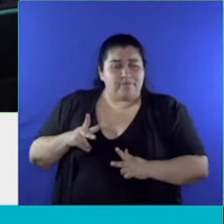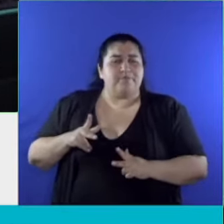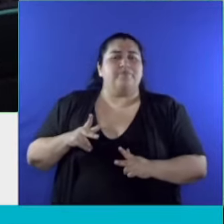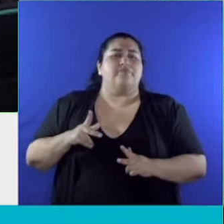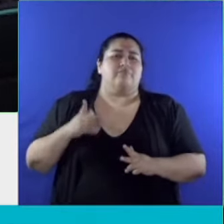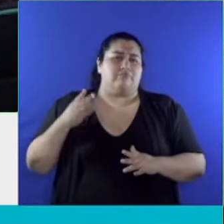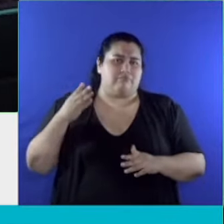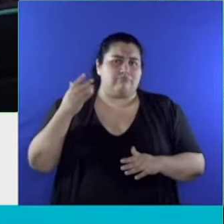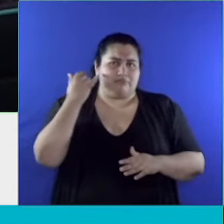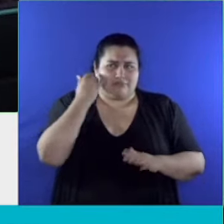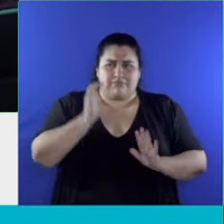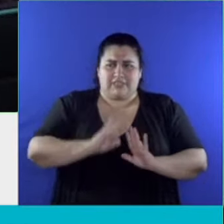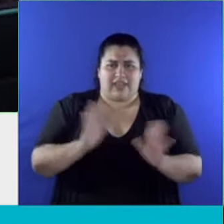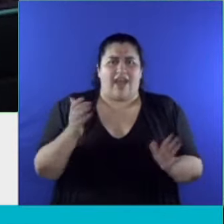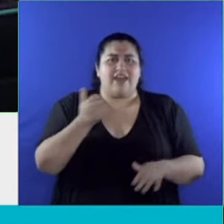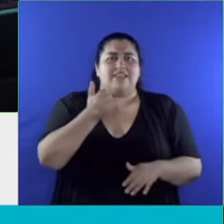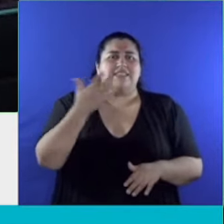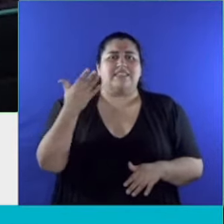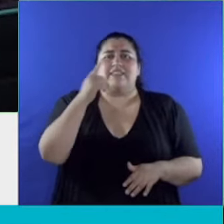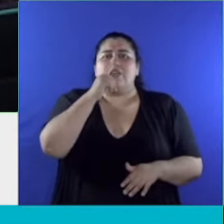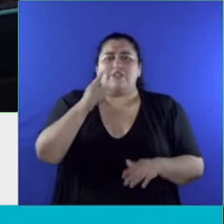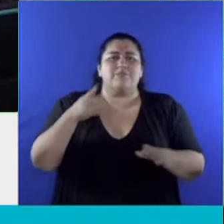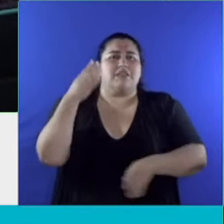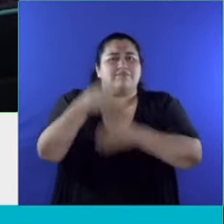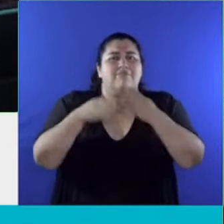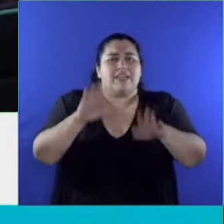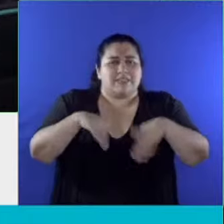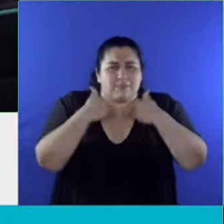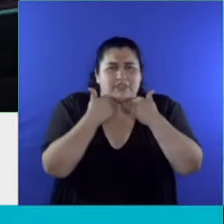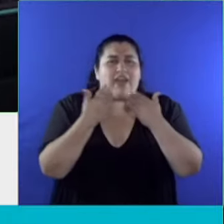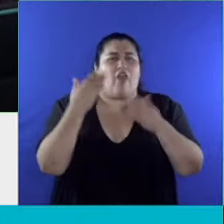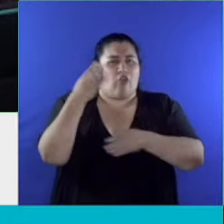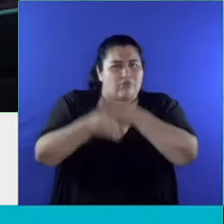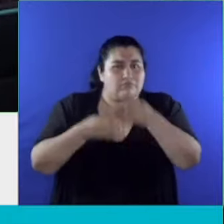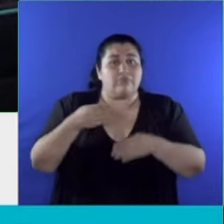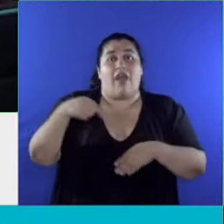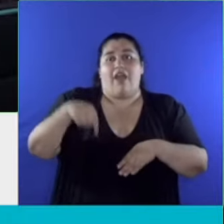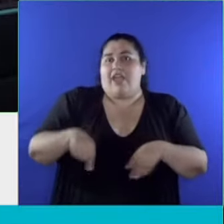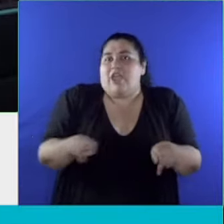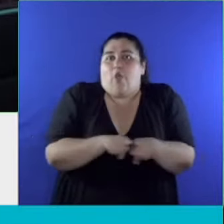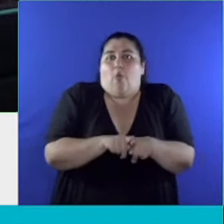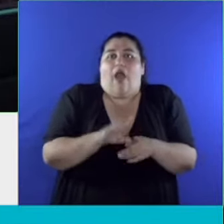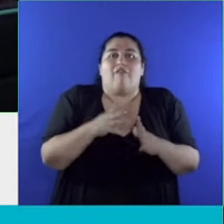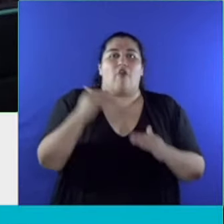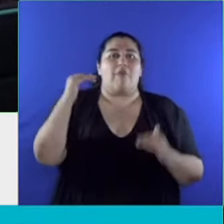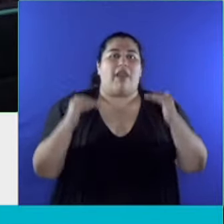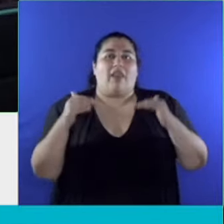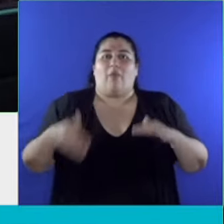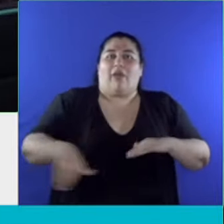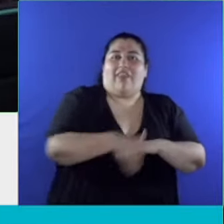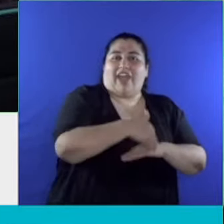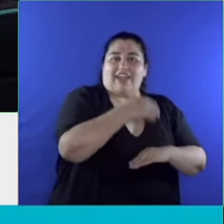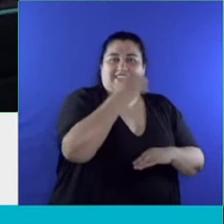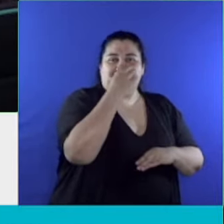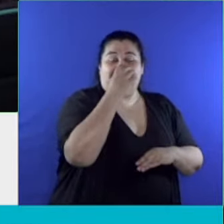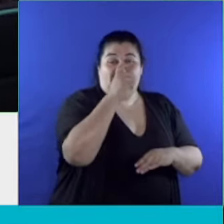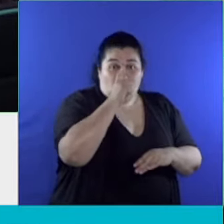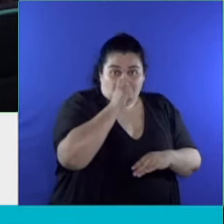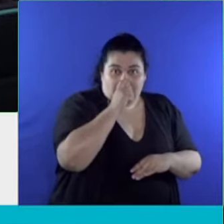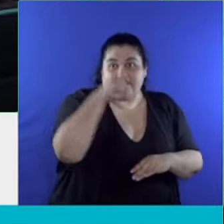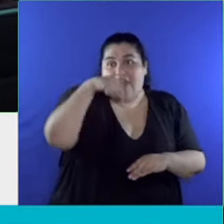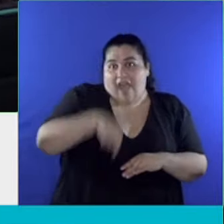pasado más de 65000 espectadores tenemos obras de la calle corriente Pero también es un espacio para que nuestros